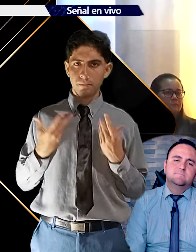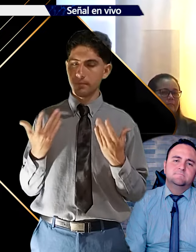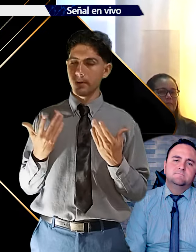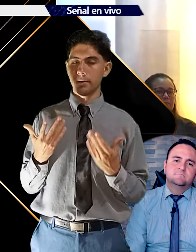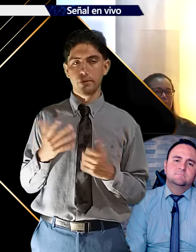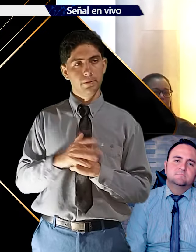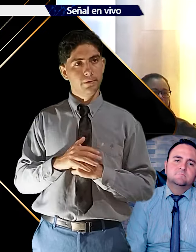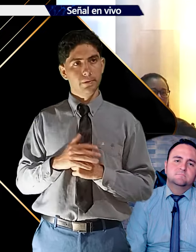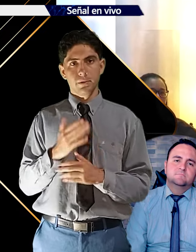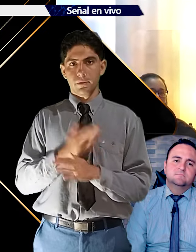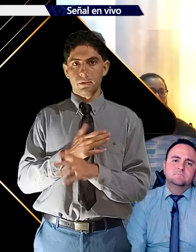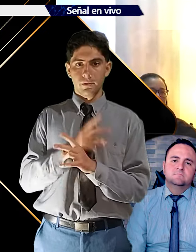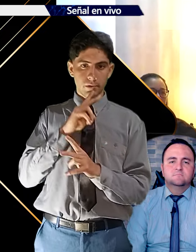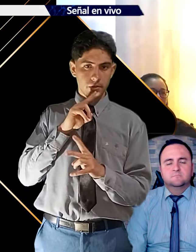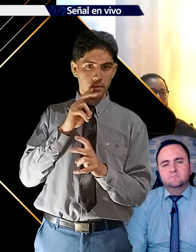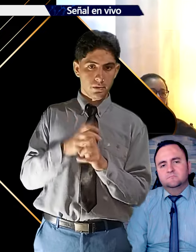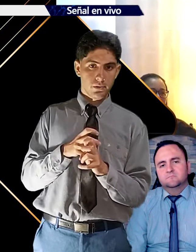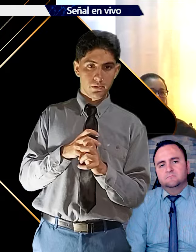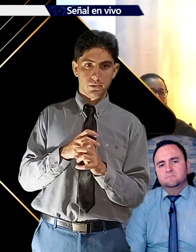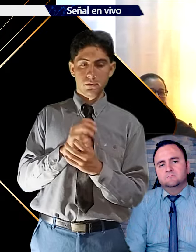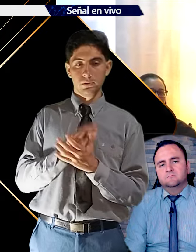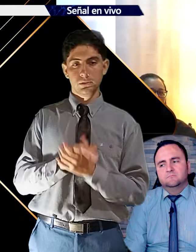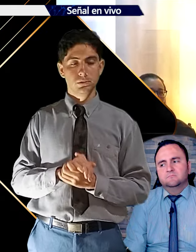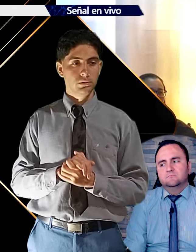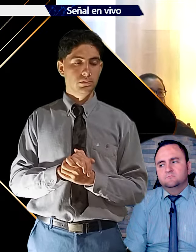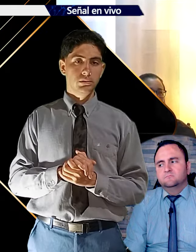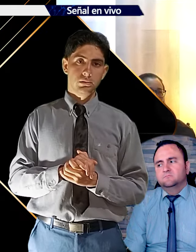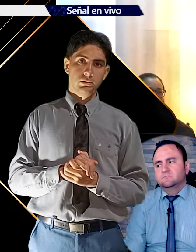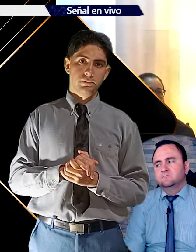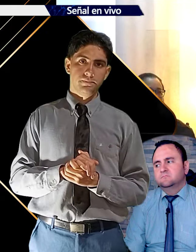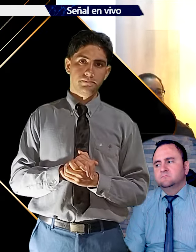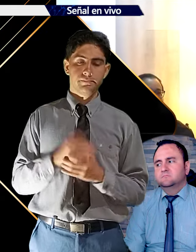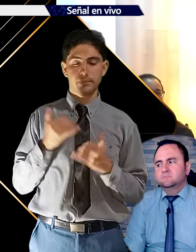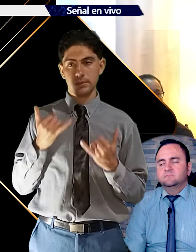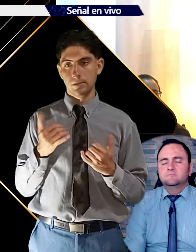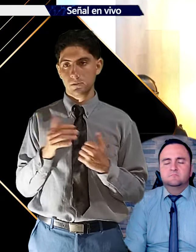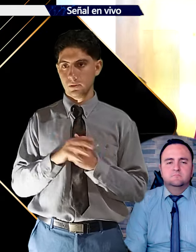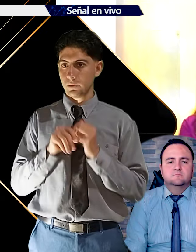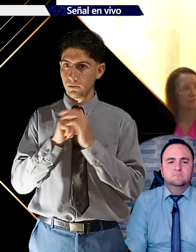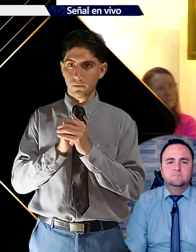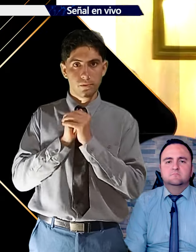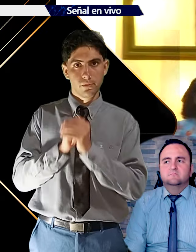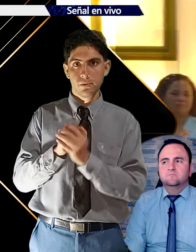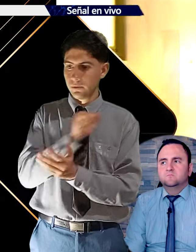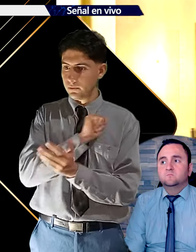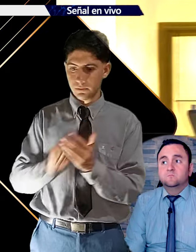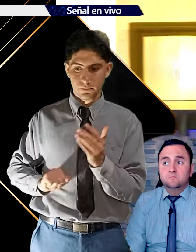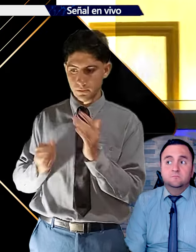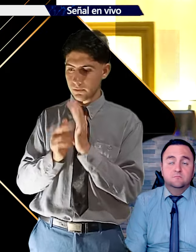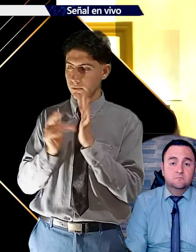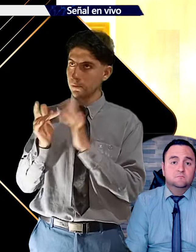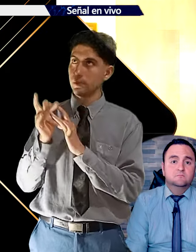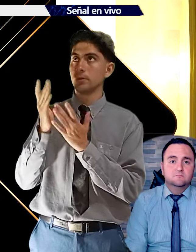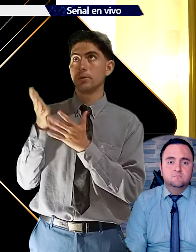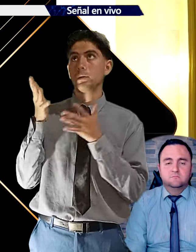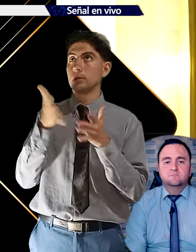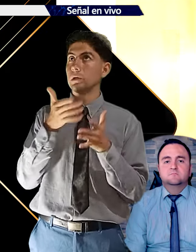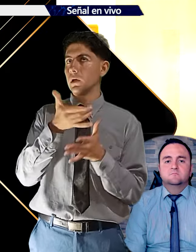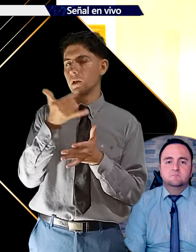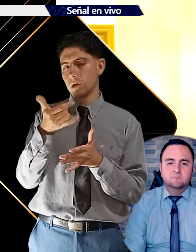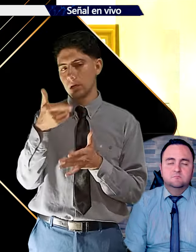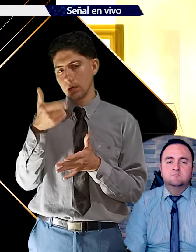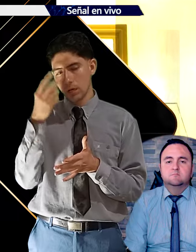pasando. Cuando una mamá iba a orar, mi hija, venga, oremos por su identidad femenina. No, uno, Señor, guarda lo del sexo, de por... nada más. Pero ahora